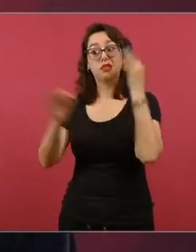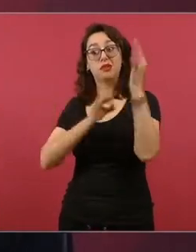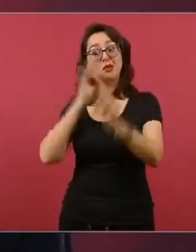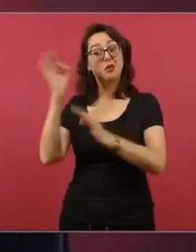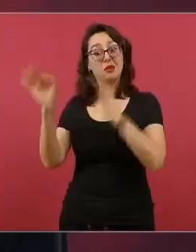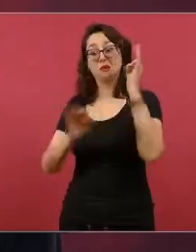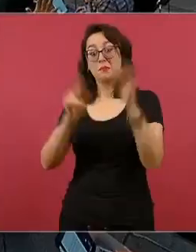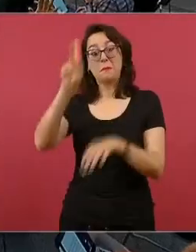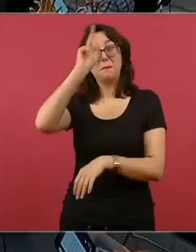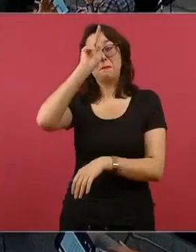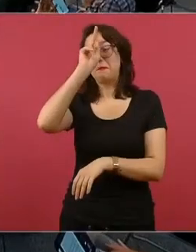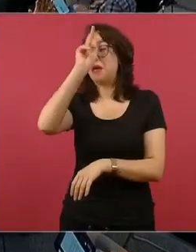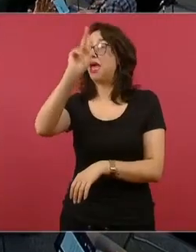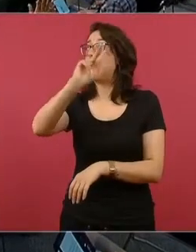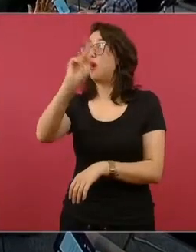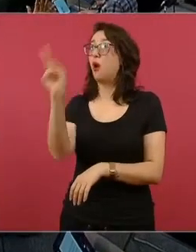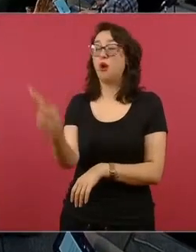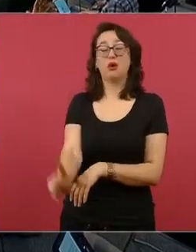Tienen el control